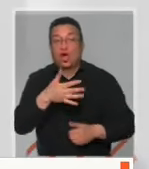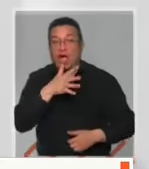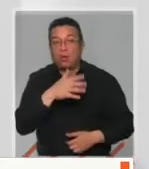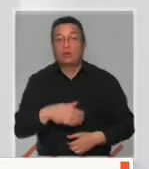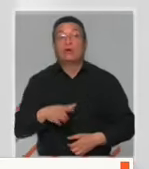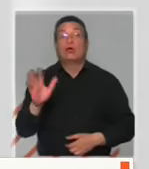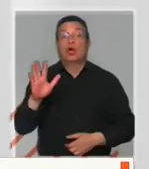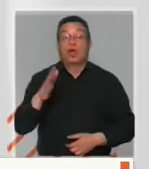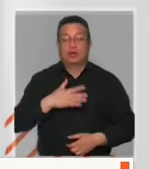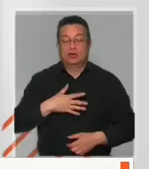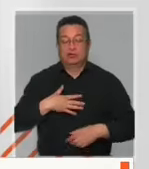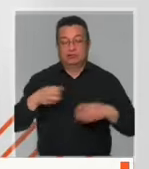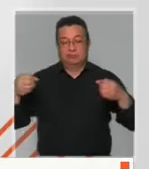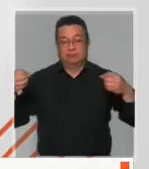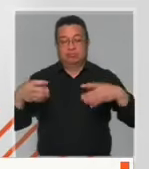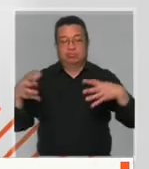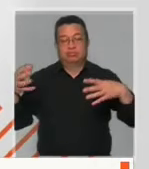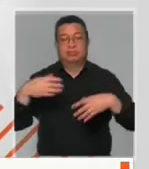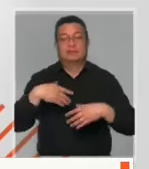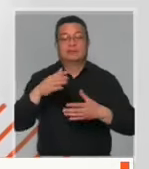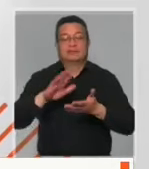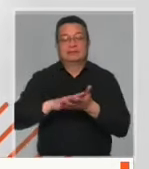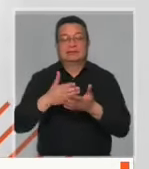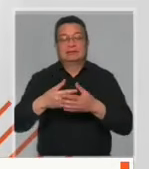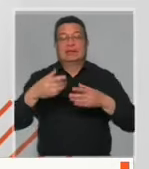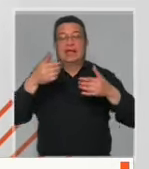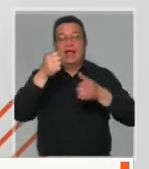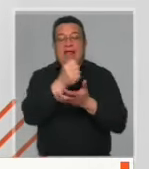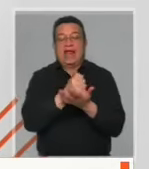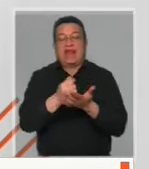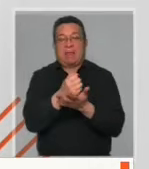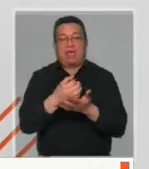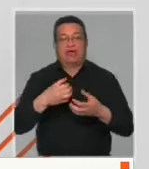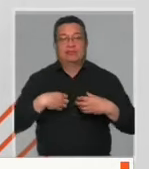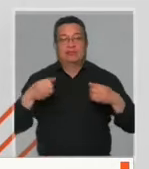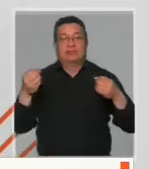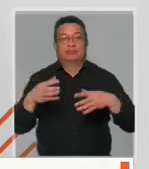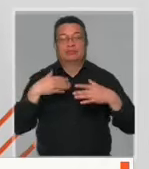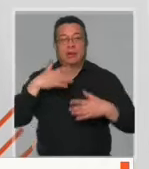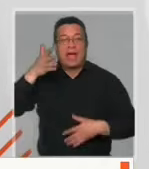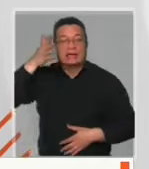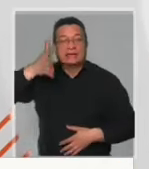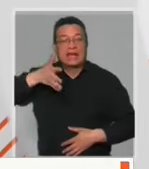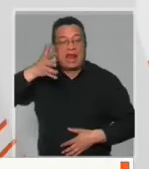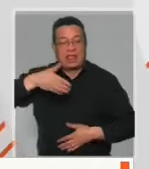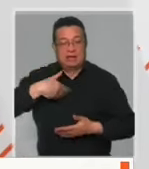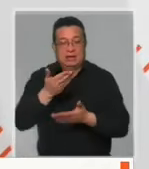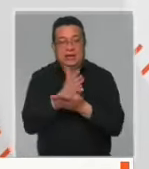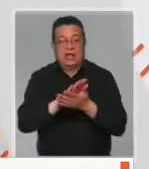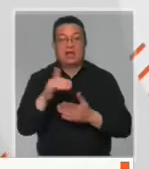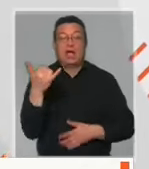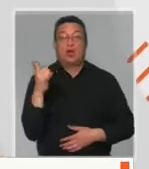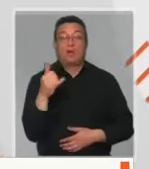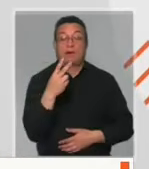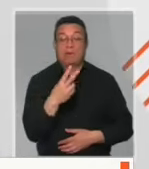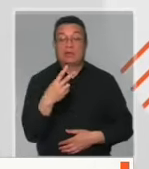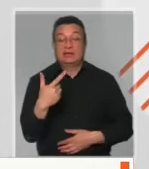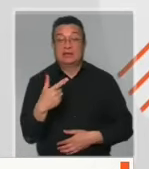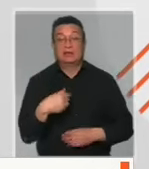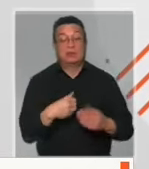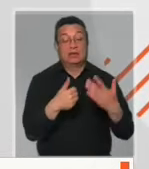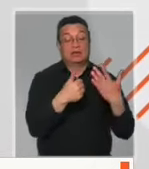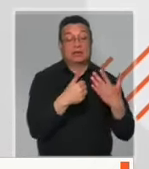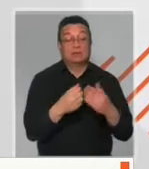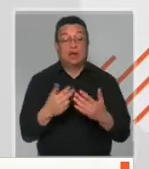Yo soy el curandero de Mantua, sí. Este contacto tiene como objetivo invitarlos a una charla gratuita que haremos este jueves 27 de 6 a 8 de la